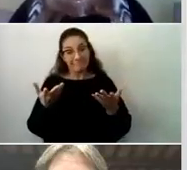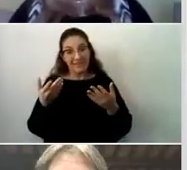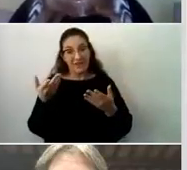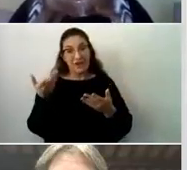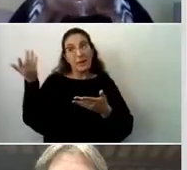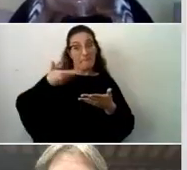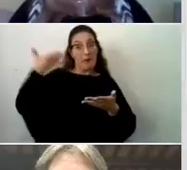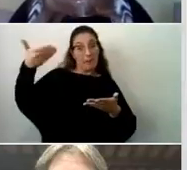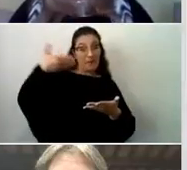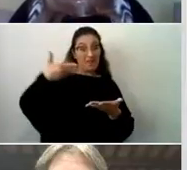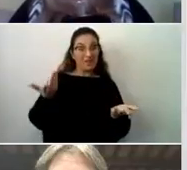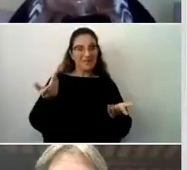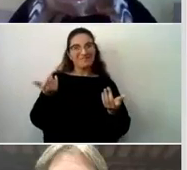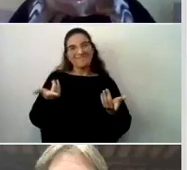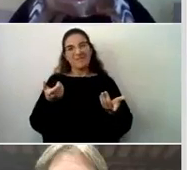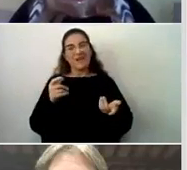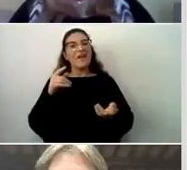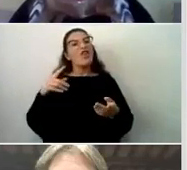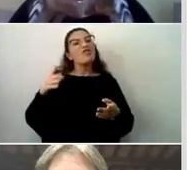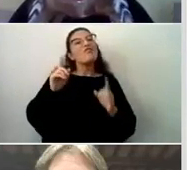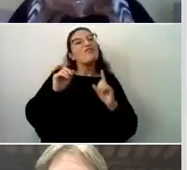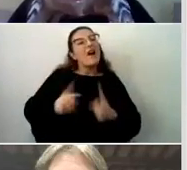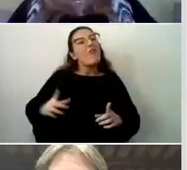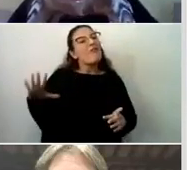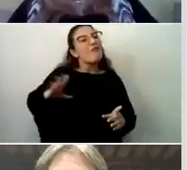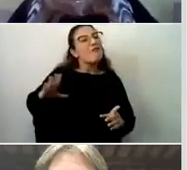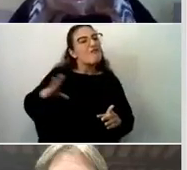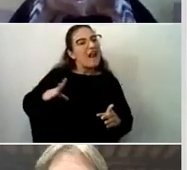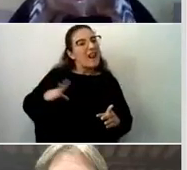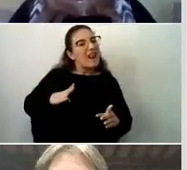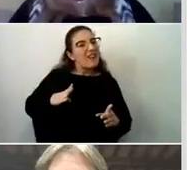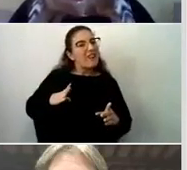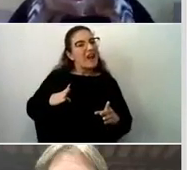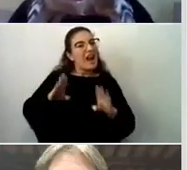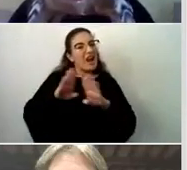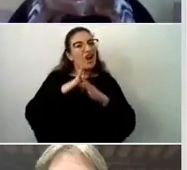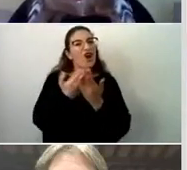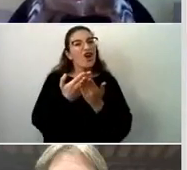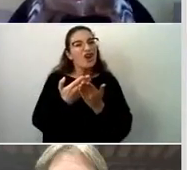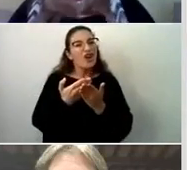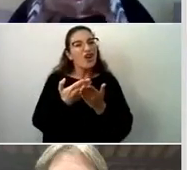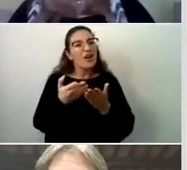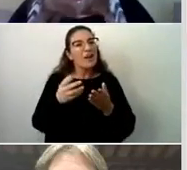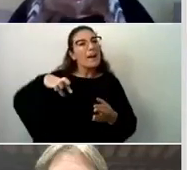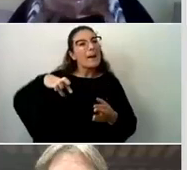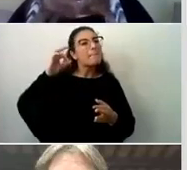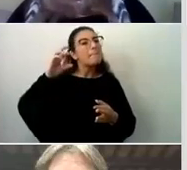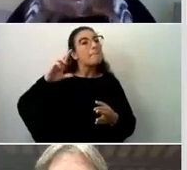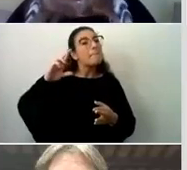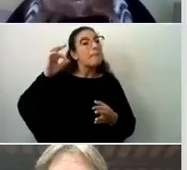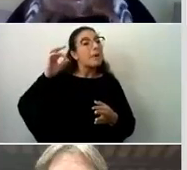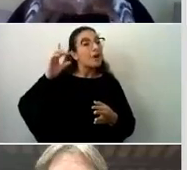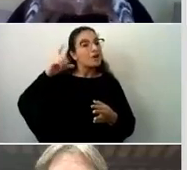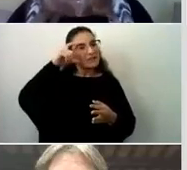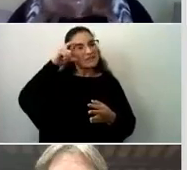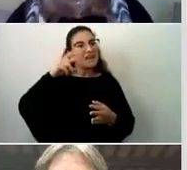no se han adecuado en nuestro país los códigos de procedimiento. Entonces, lo que se podría